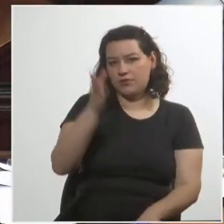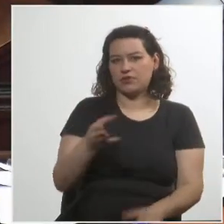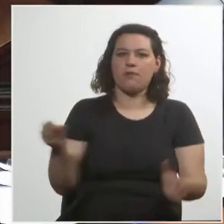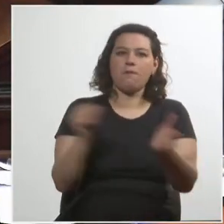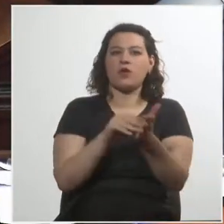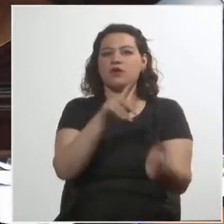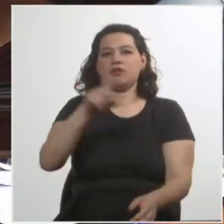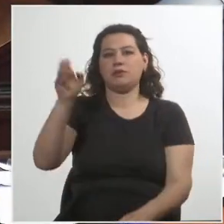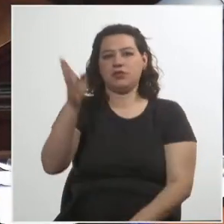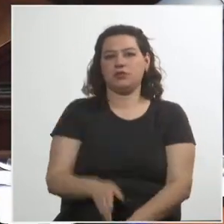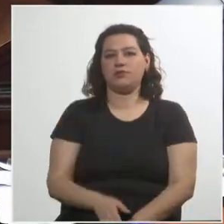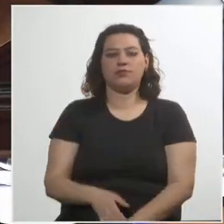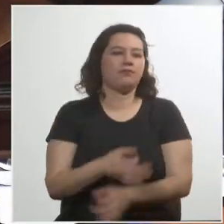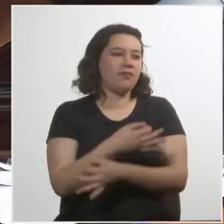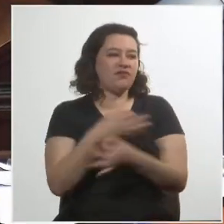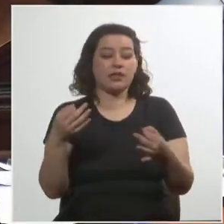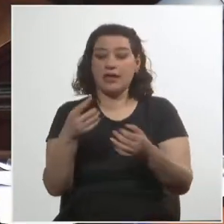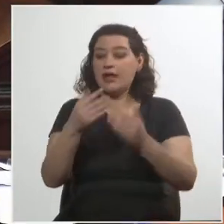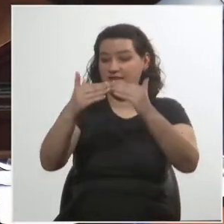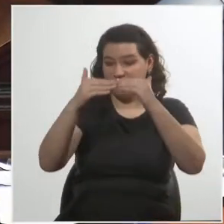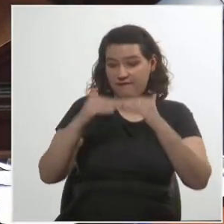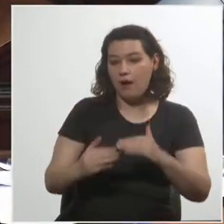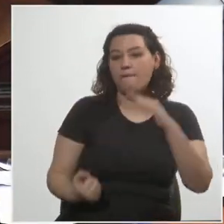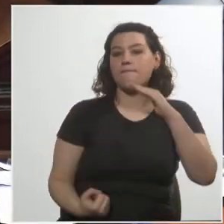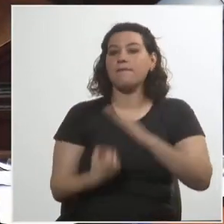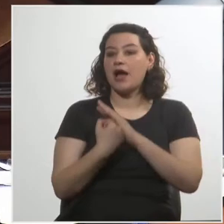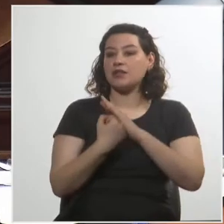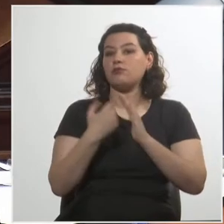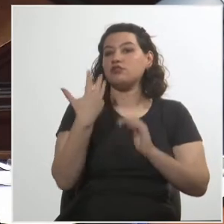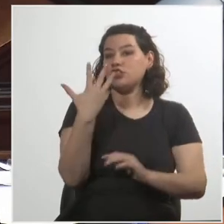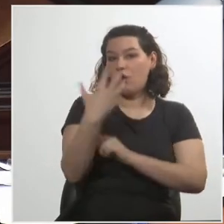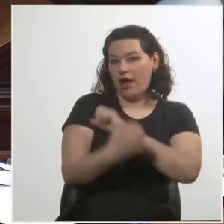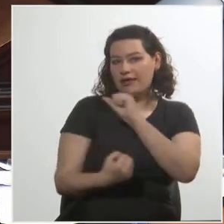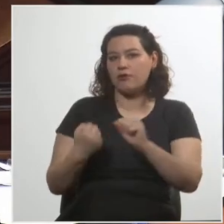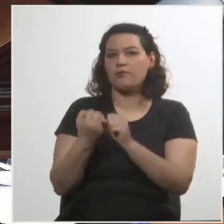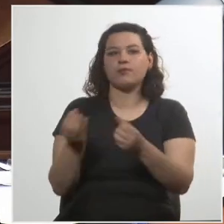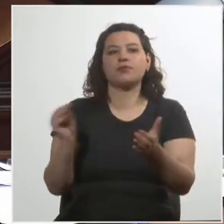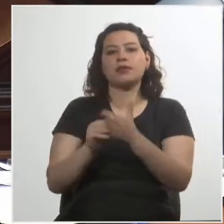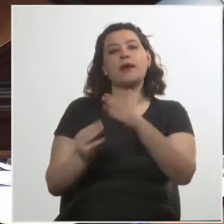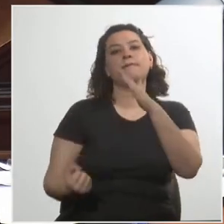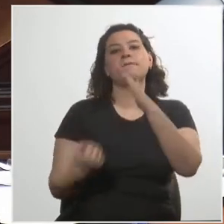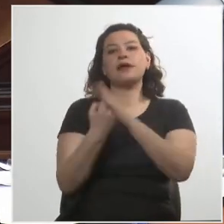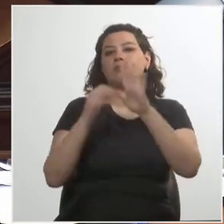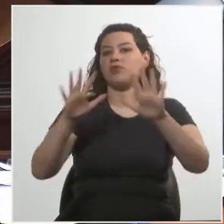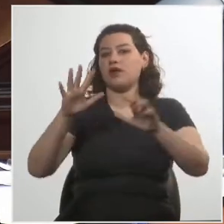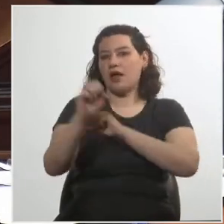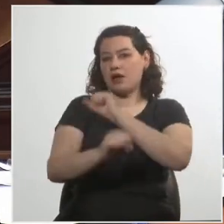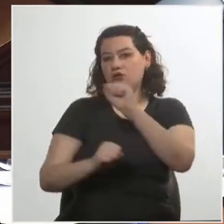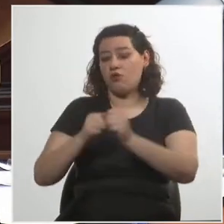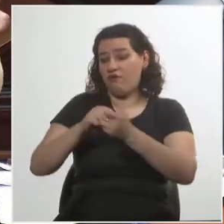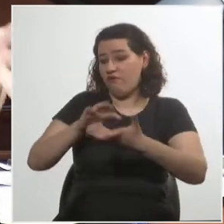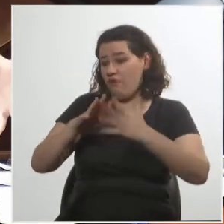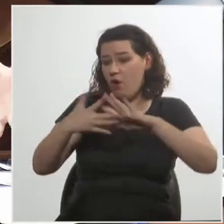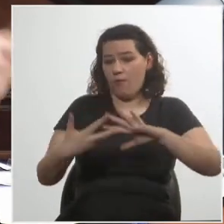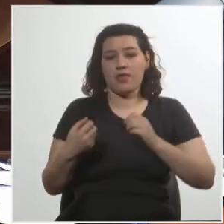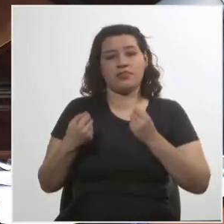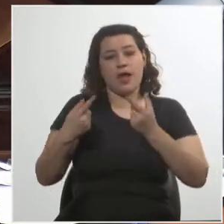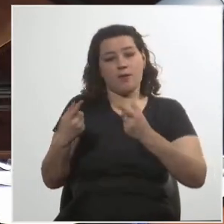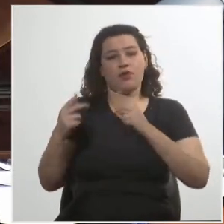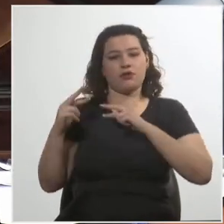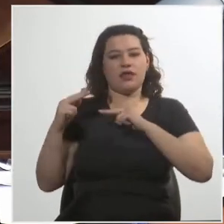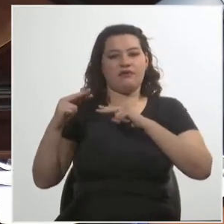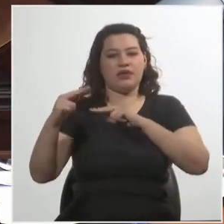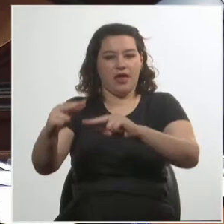pone un 100% perfecto y donde dice hasta un máximo de cinco años se pone un máximo de diez años de esa forma le damos estabilidad